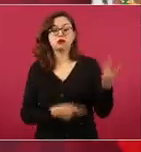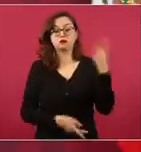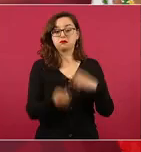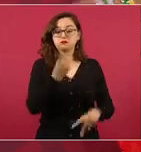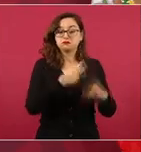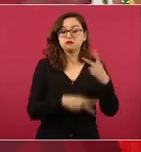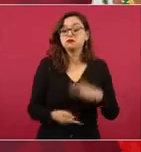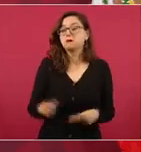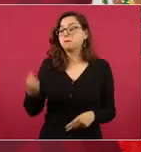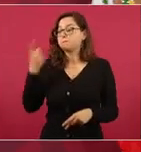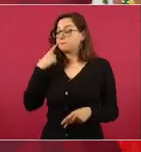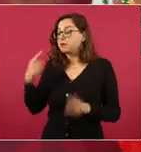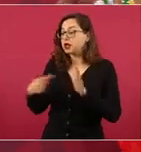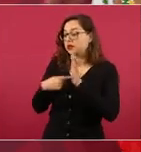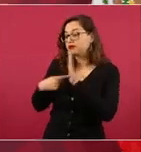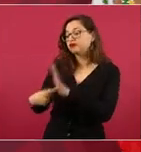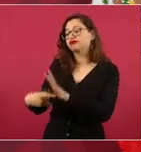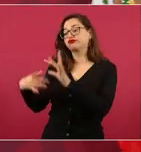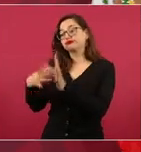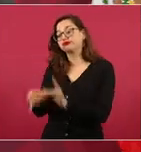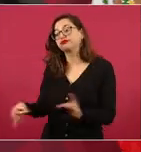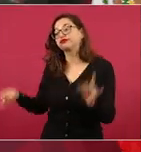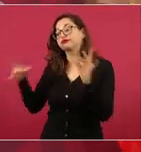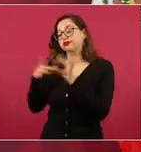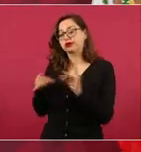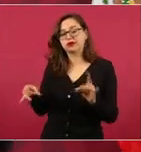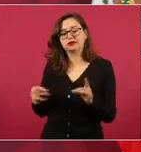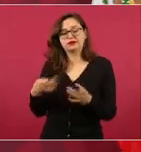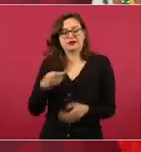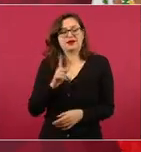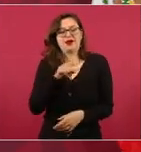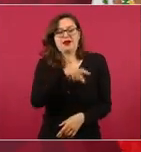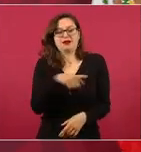con sueldos elevadísimos, todo pagado,